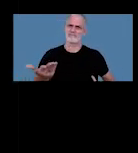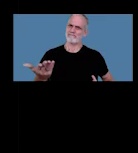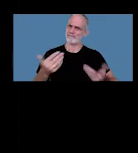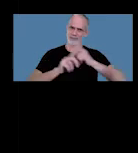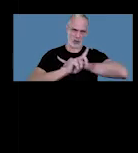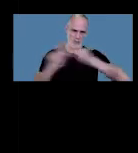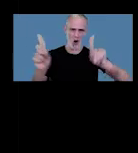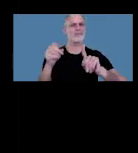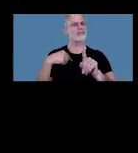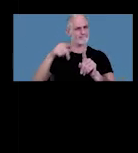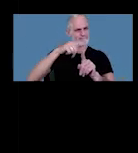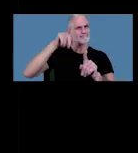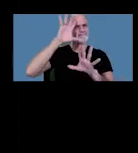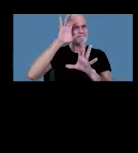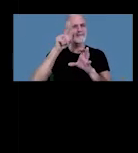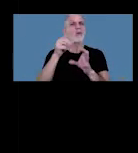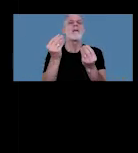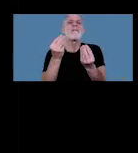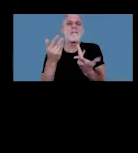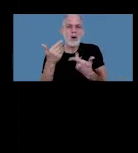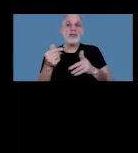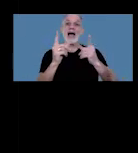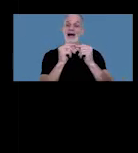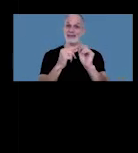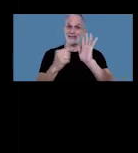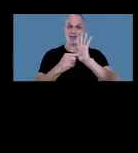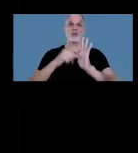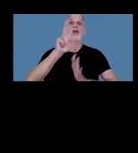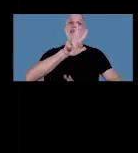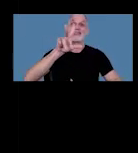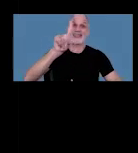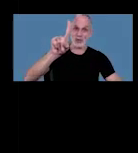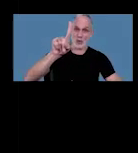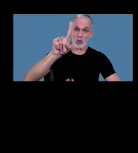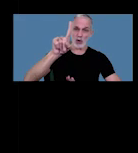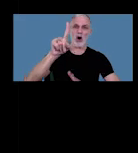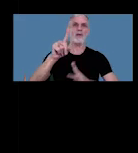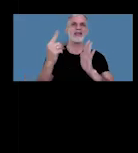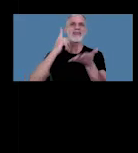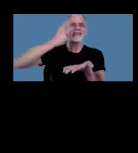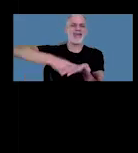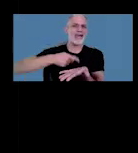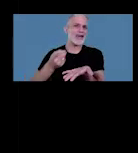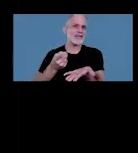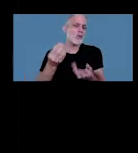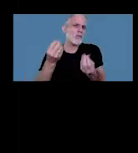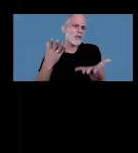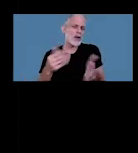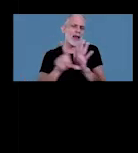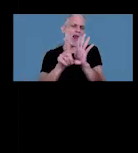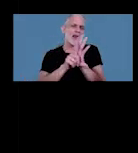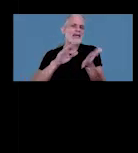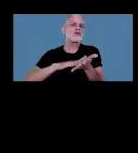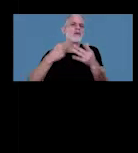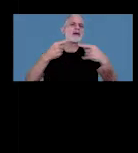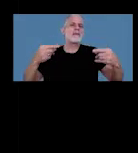les dije que podíamos usar el artículo 31 del decreto porque la ley de bienes